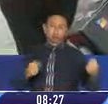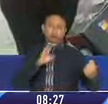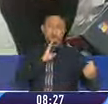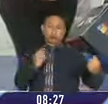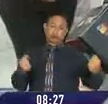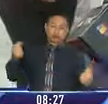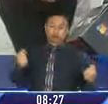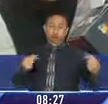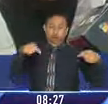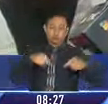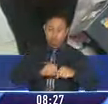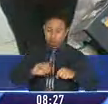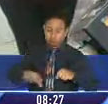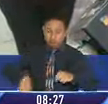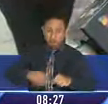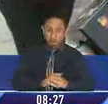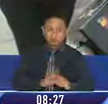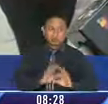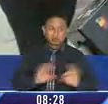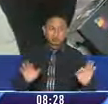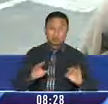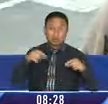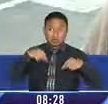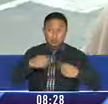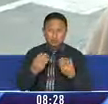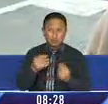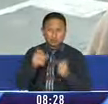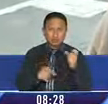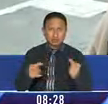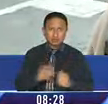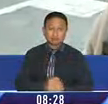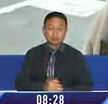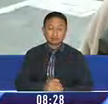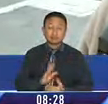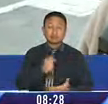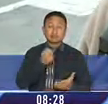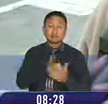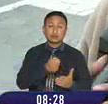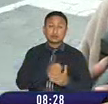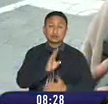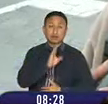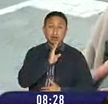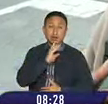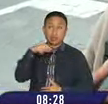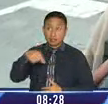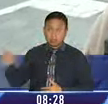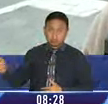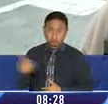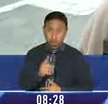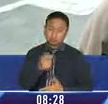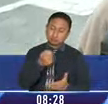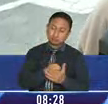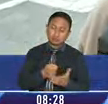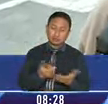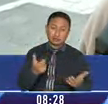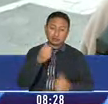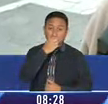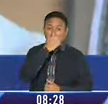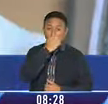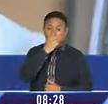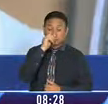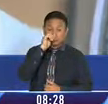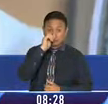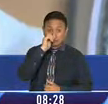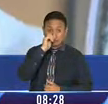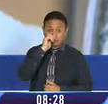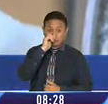por lo menos debe venir de mañana, tarde y noche. Estamos comprando agua a los carros que pasan con bidones de agua, eso lo estamos haciendo.